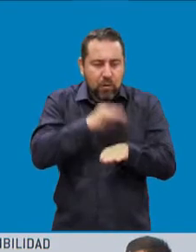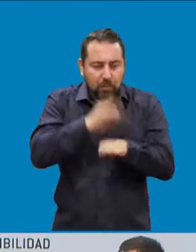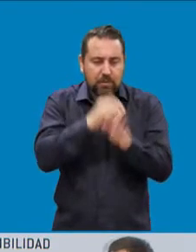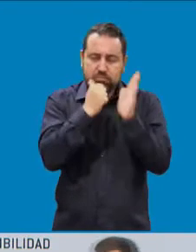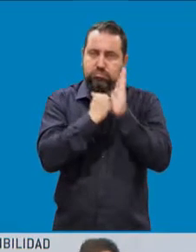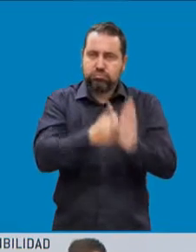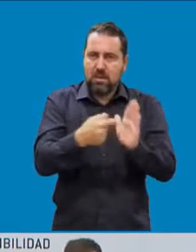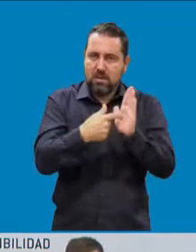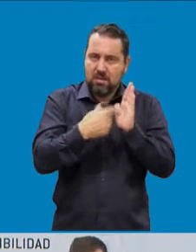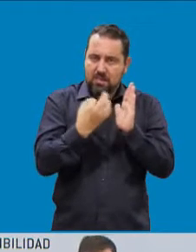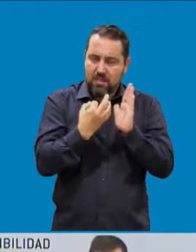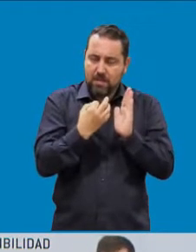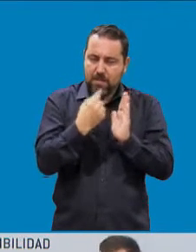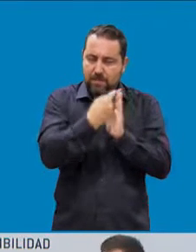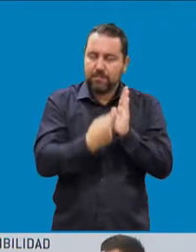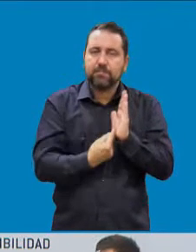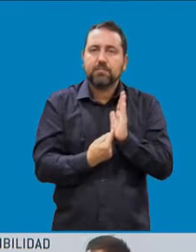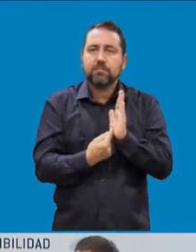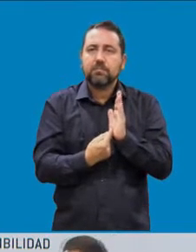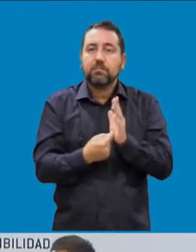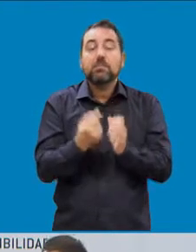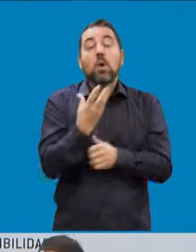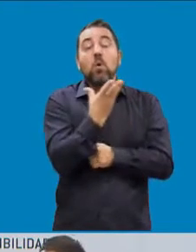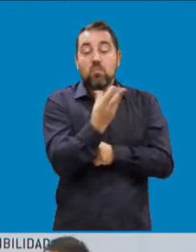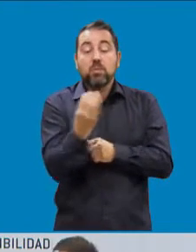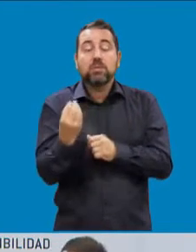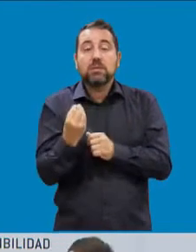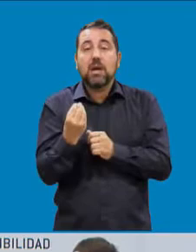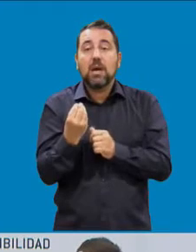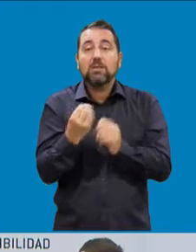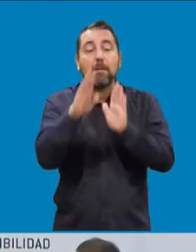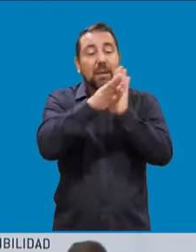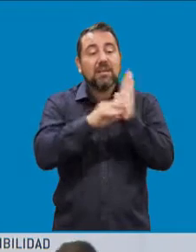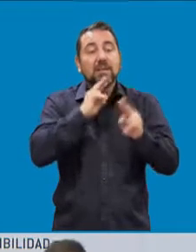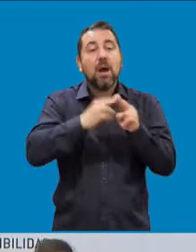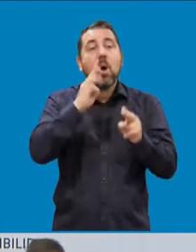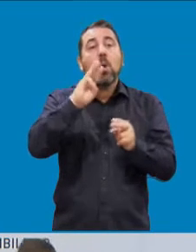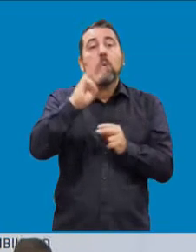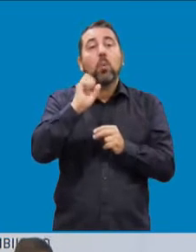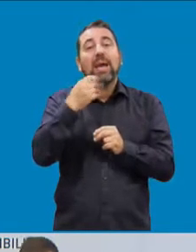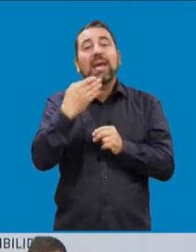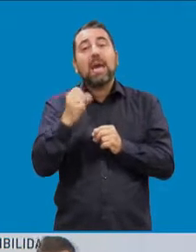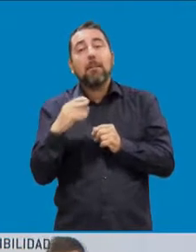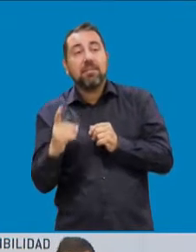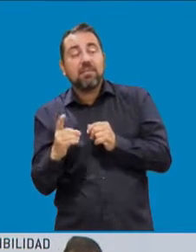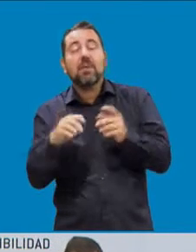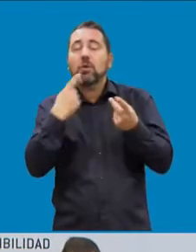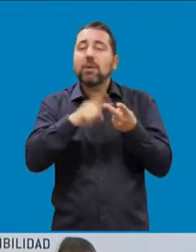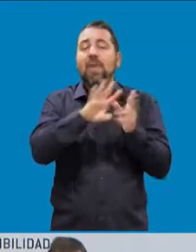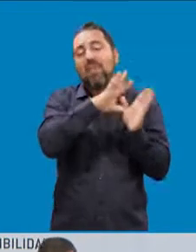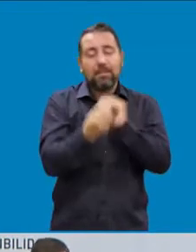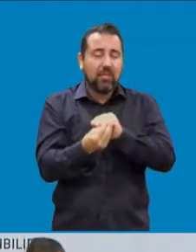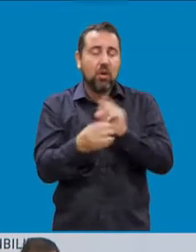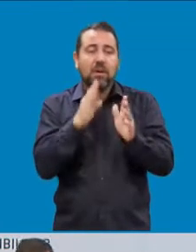atendidas y cumplidas. Muchas salieron de las pautas